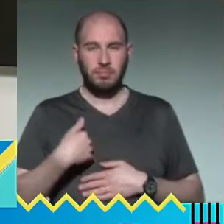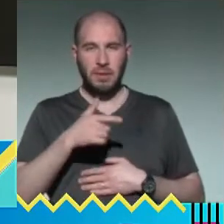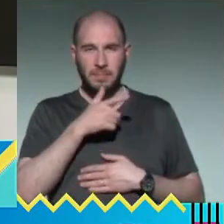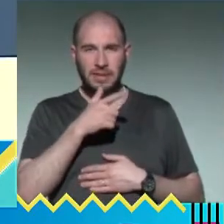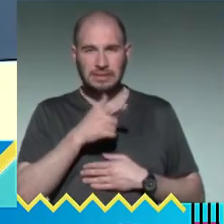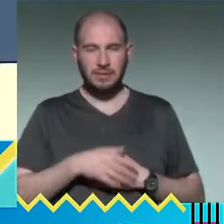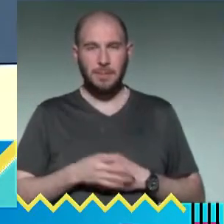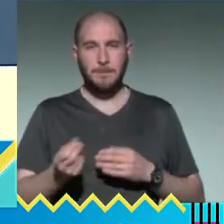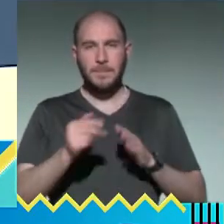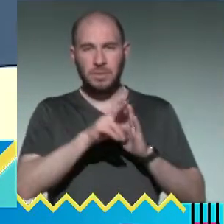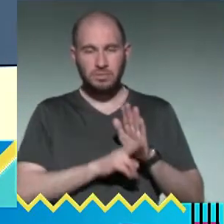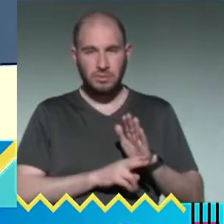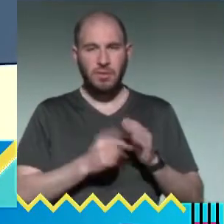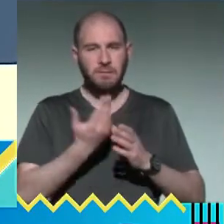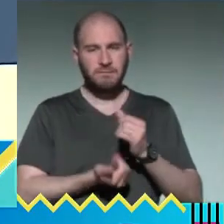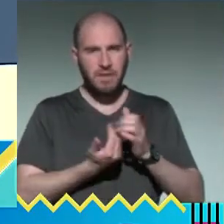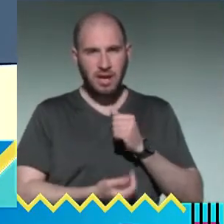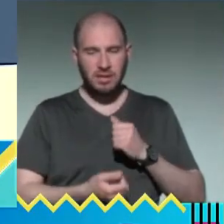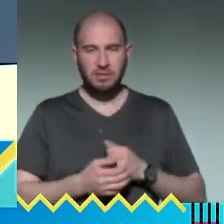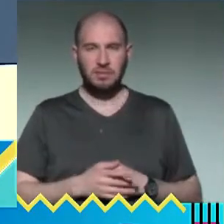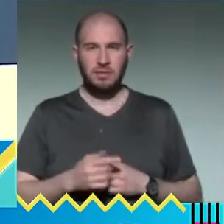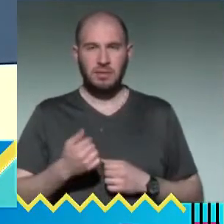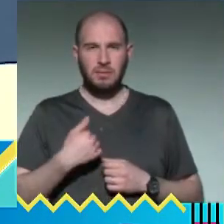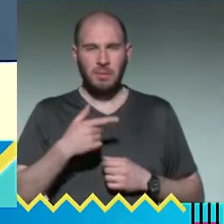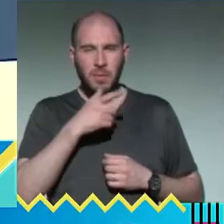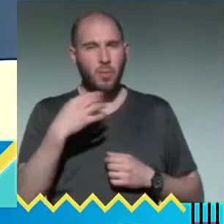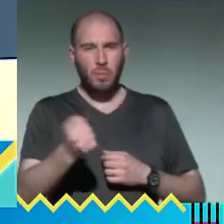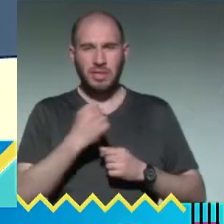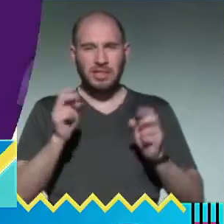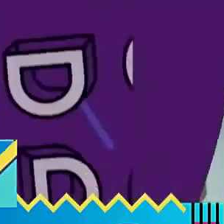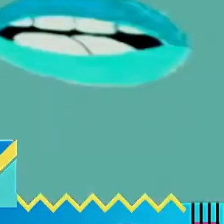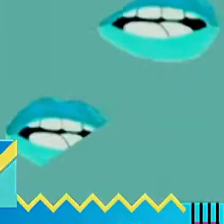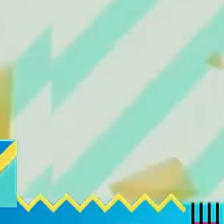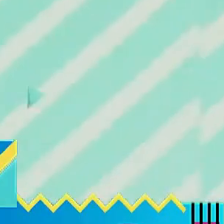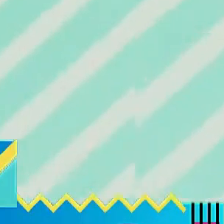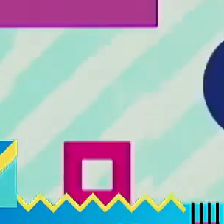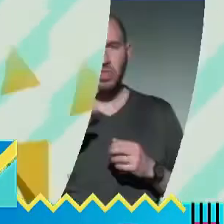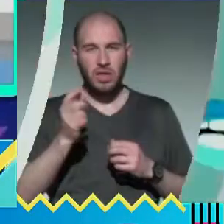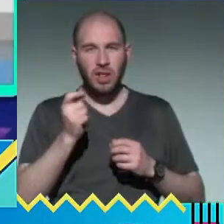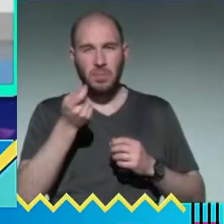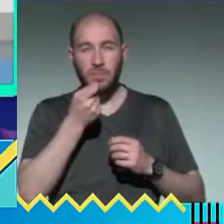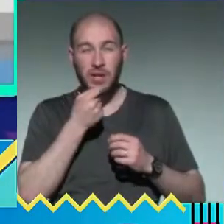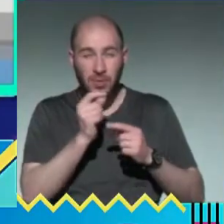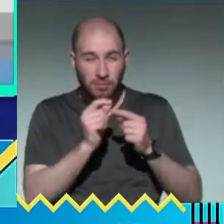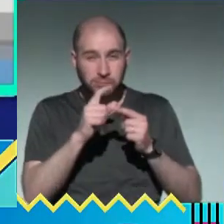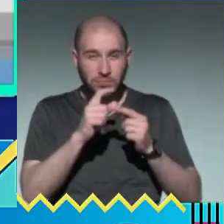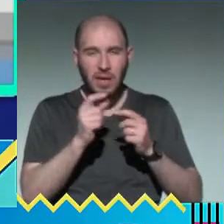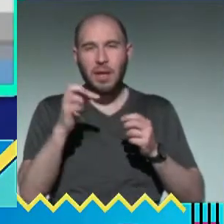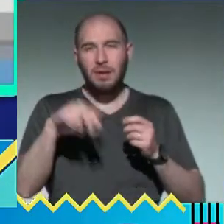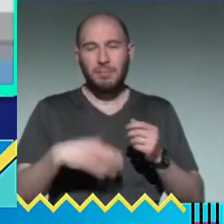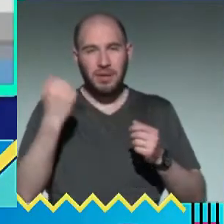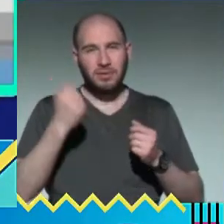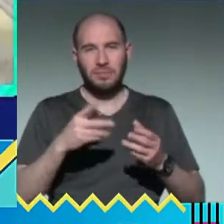pesar de que el presupuesto tiene varias falencias, a mi entender una importante tiene que ver con el dólar y con que si se salta un poquito de ese carril, el plan financiero